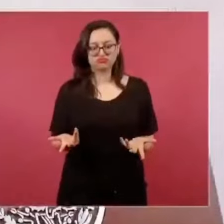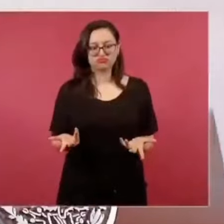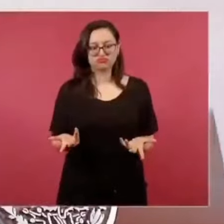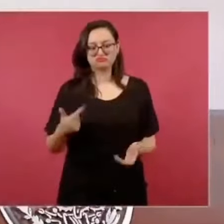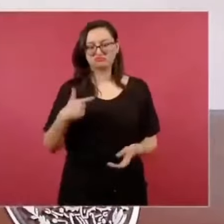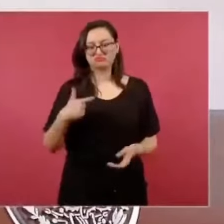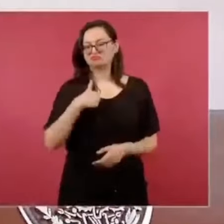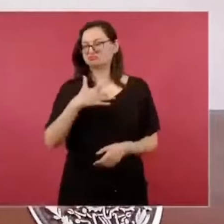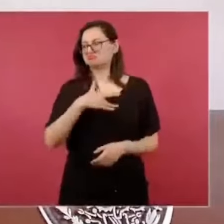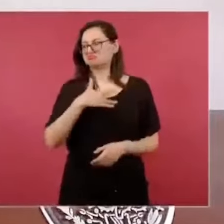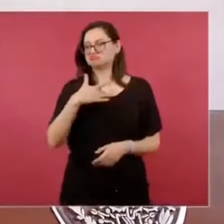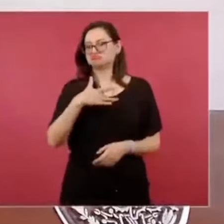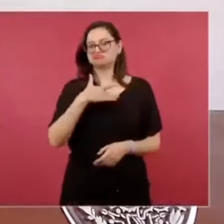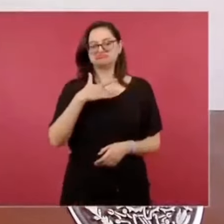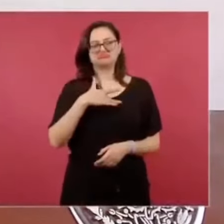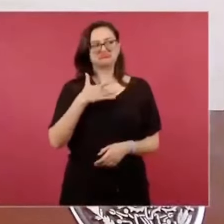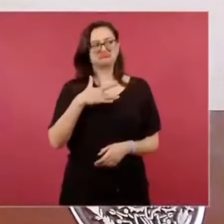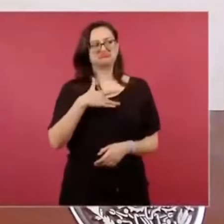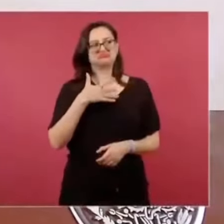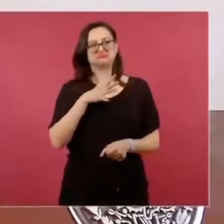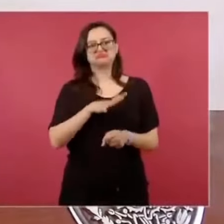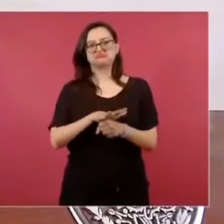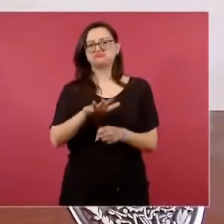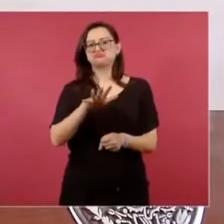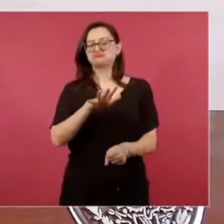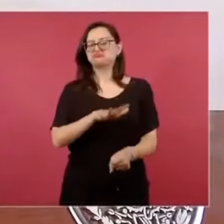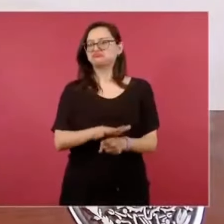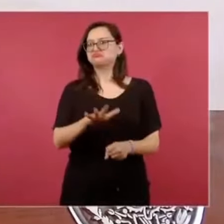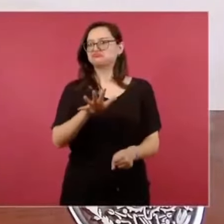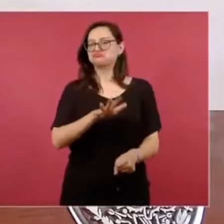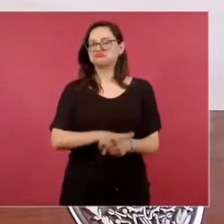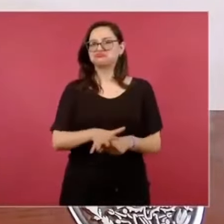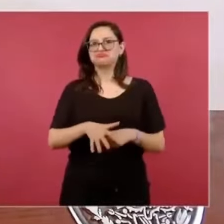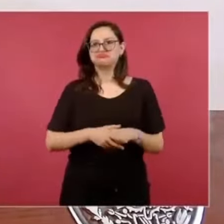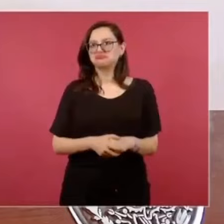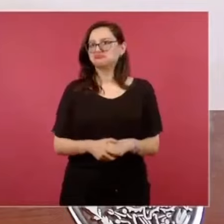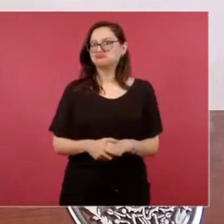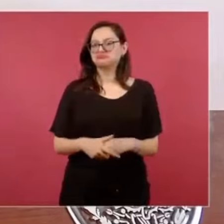muy, muy, muy agradecido con el pueblo de México.